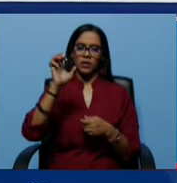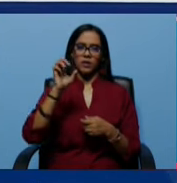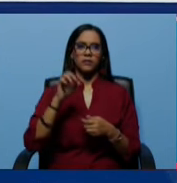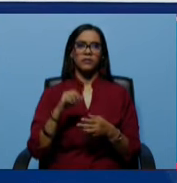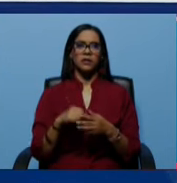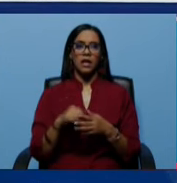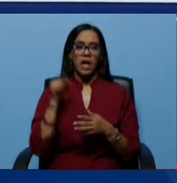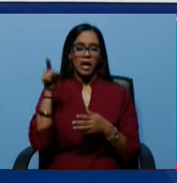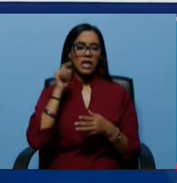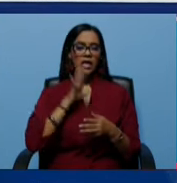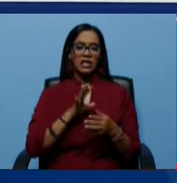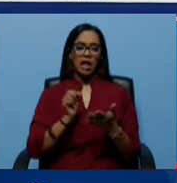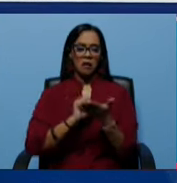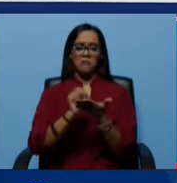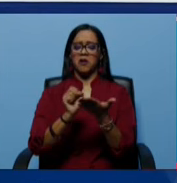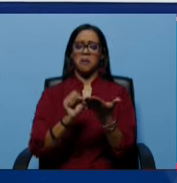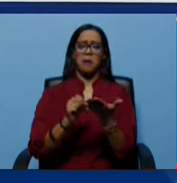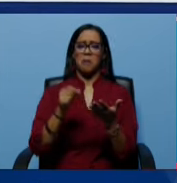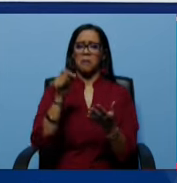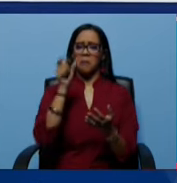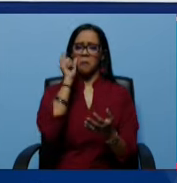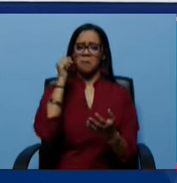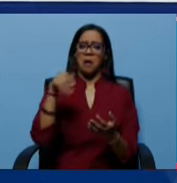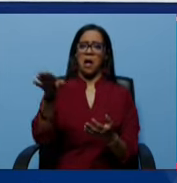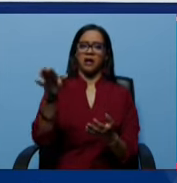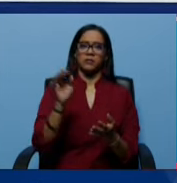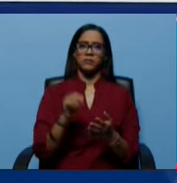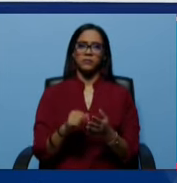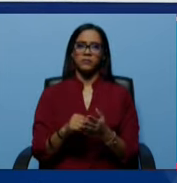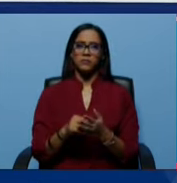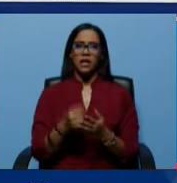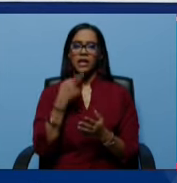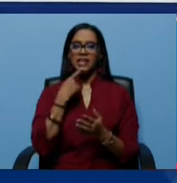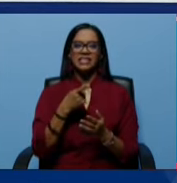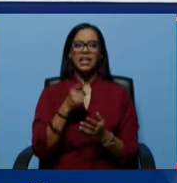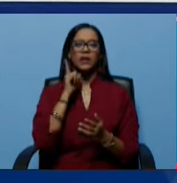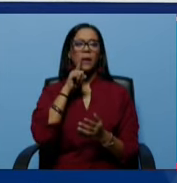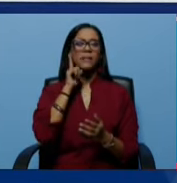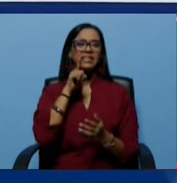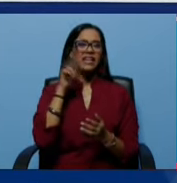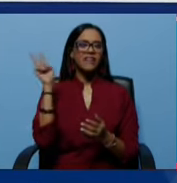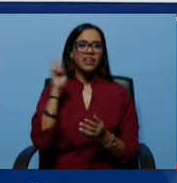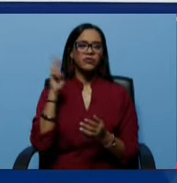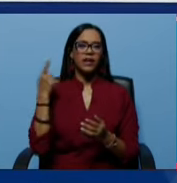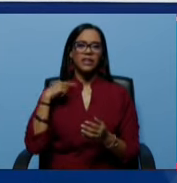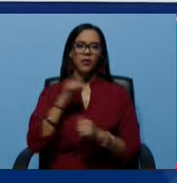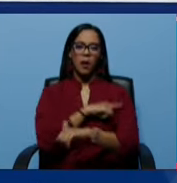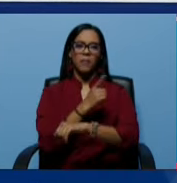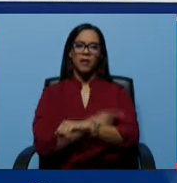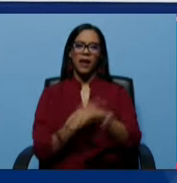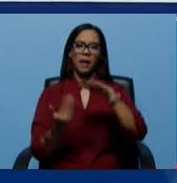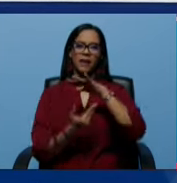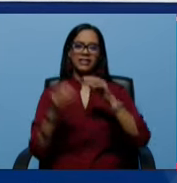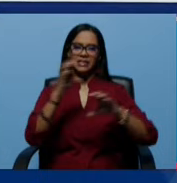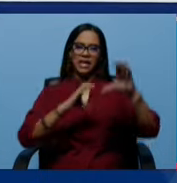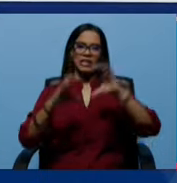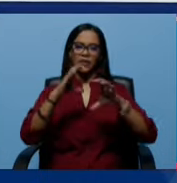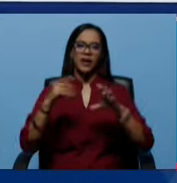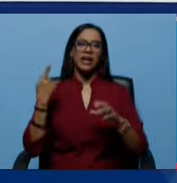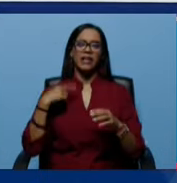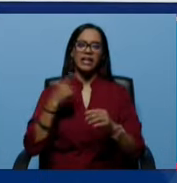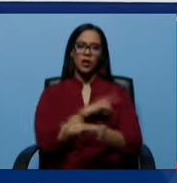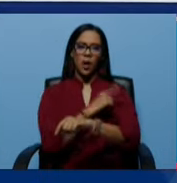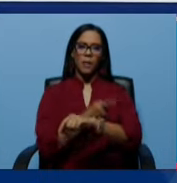Ahí está, lo firman unos tipos ahí, diciendo que es mentira que Venezuela tiene una poderosa base científica, que tiene una